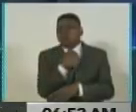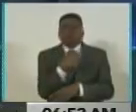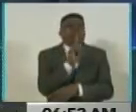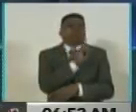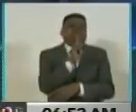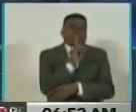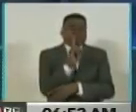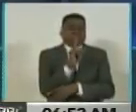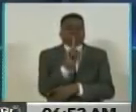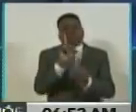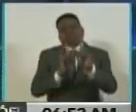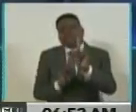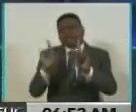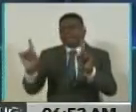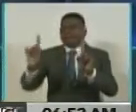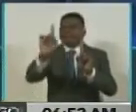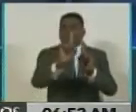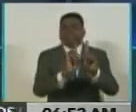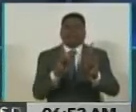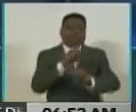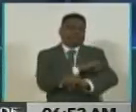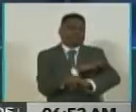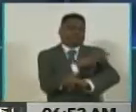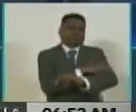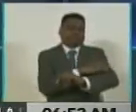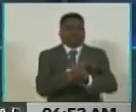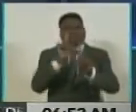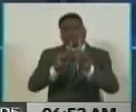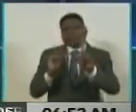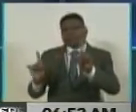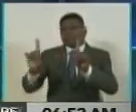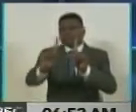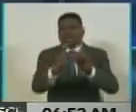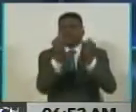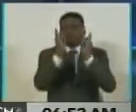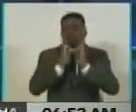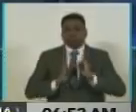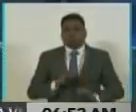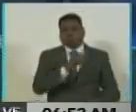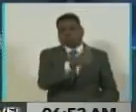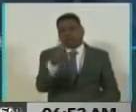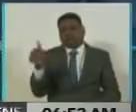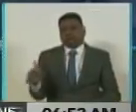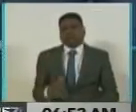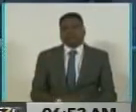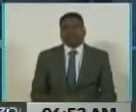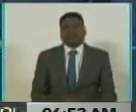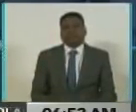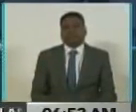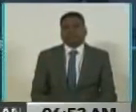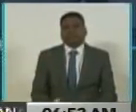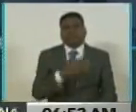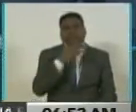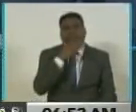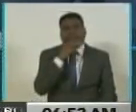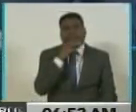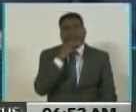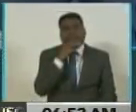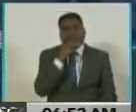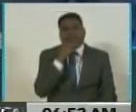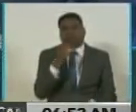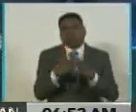facciones contra un todo que es la propia mesa de la Unidad Democrática. Entonces ellos tienen por delante un arduo camino a